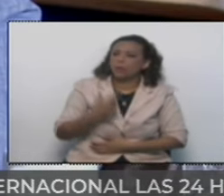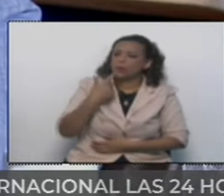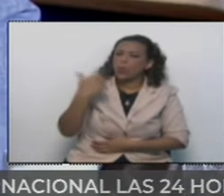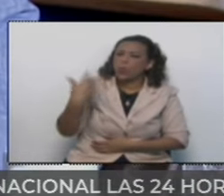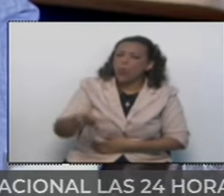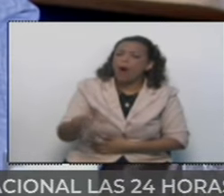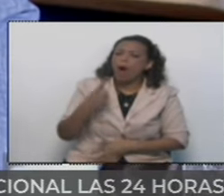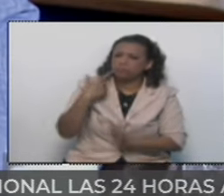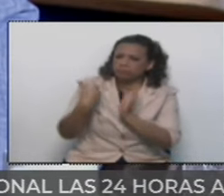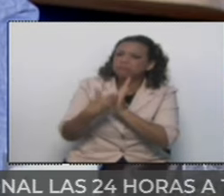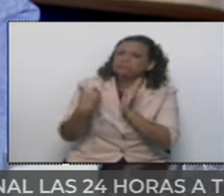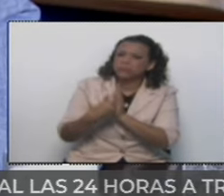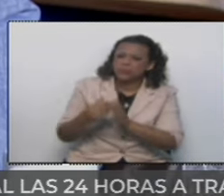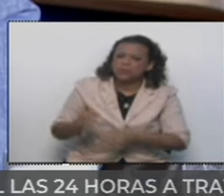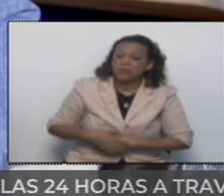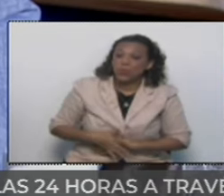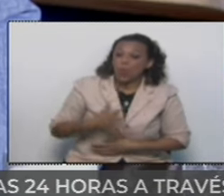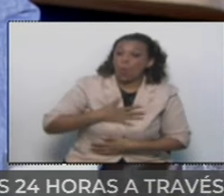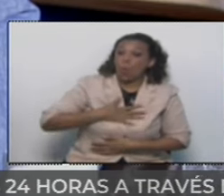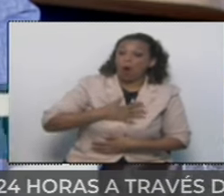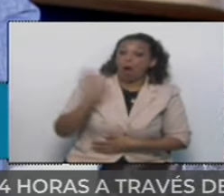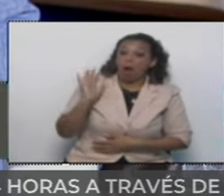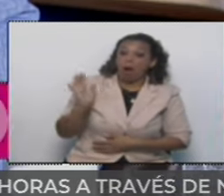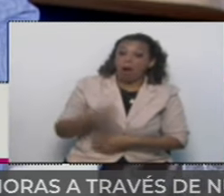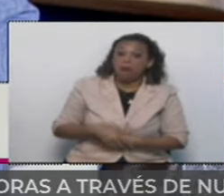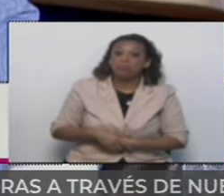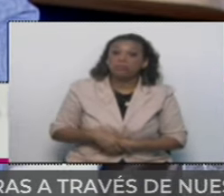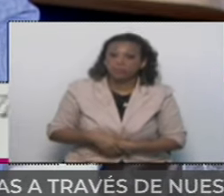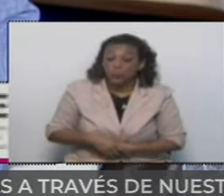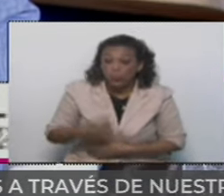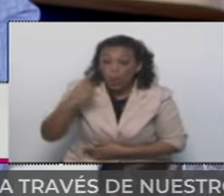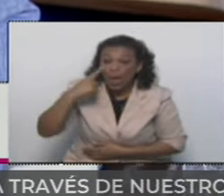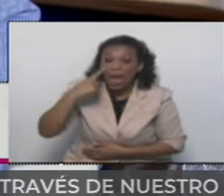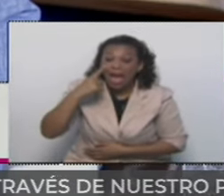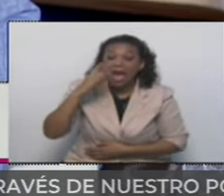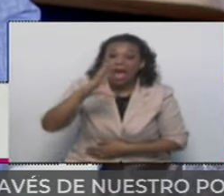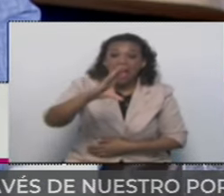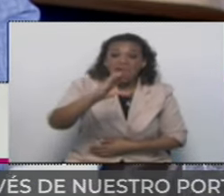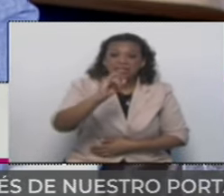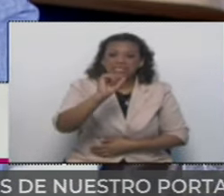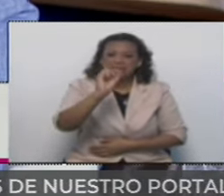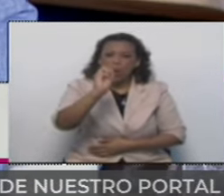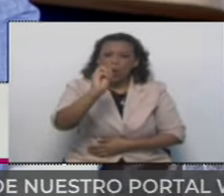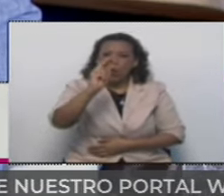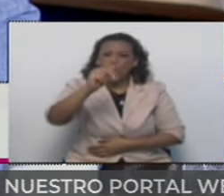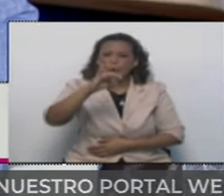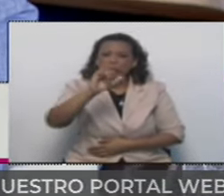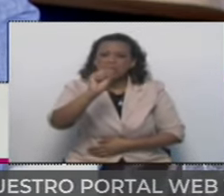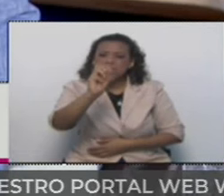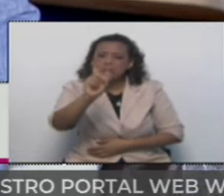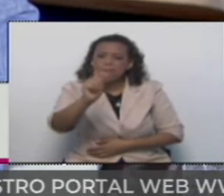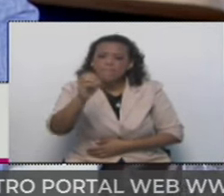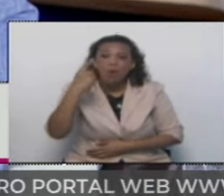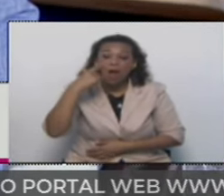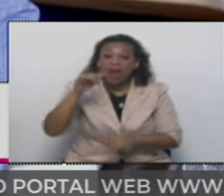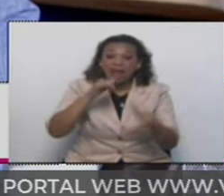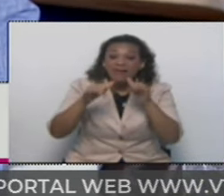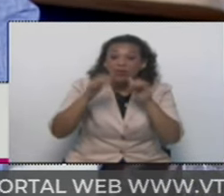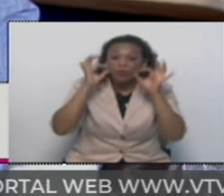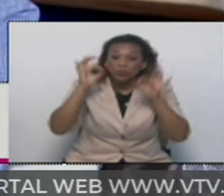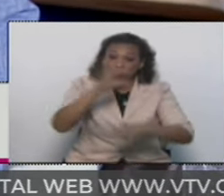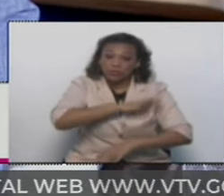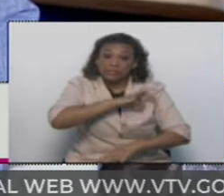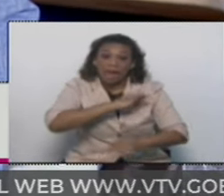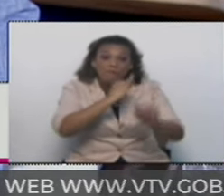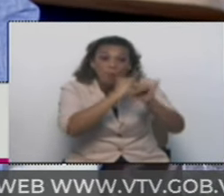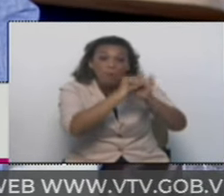proyecto sionista, Milei. Es un agente del sionismo que fue trabajado a través de las redes sociales